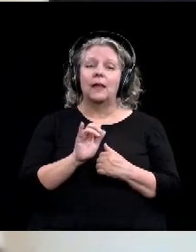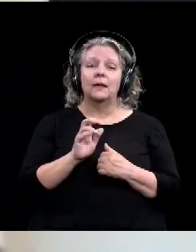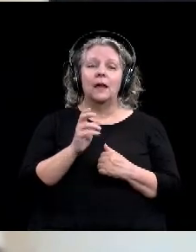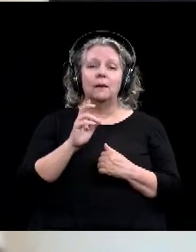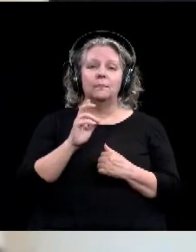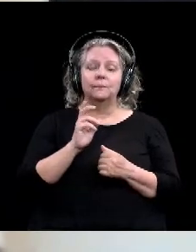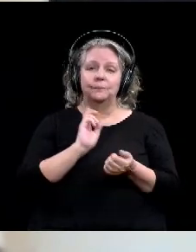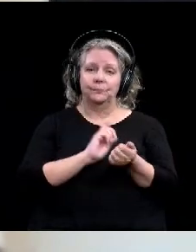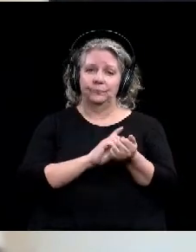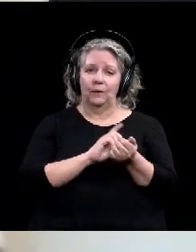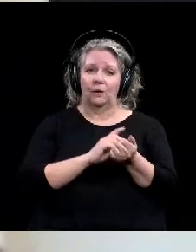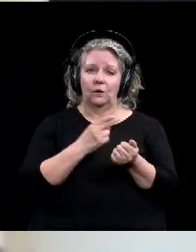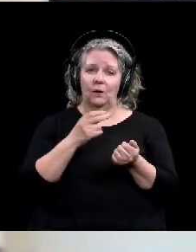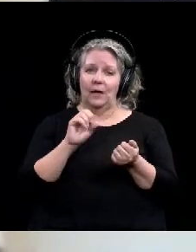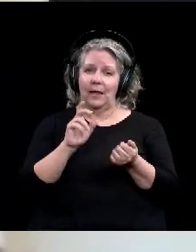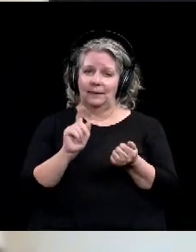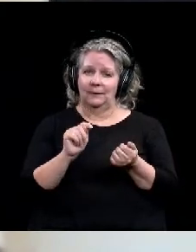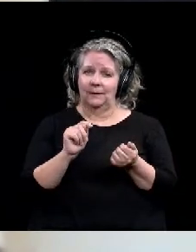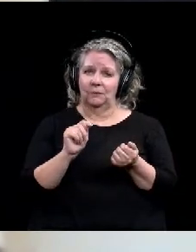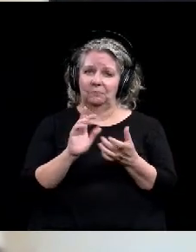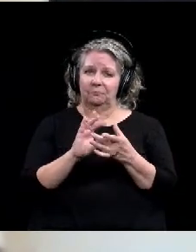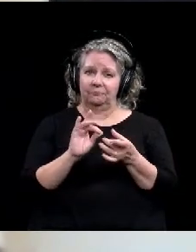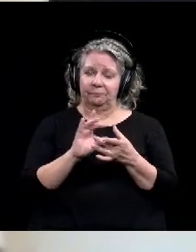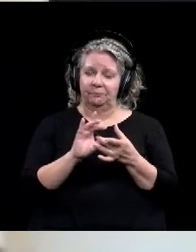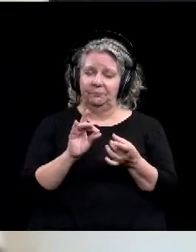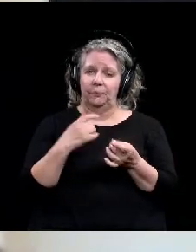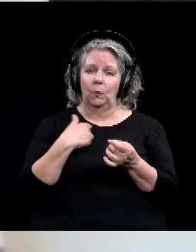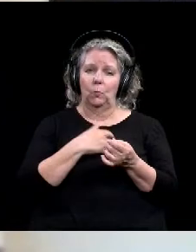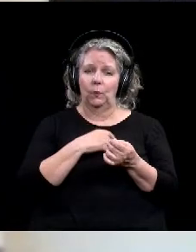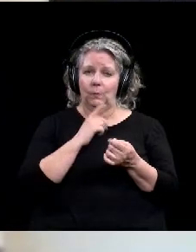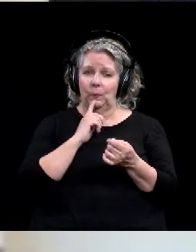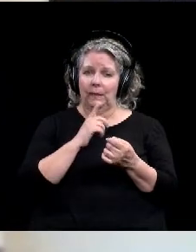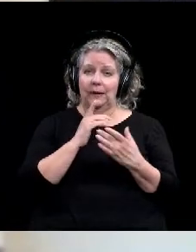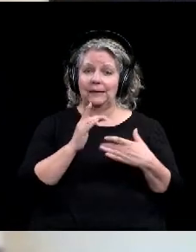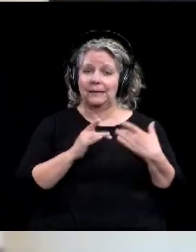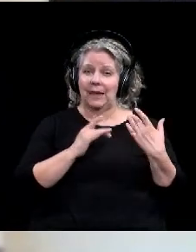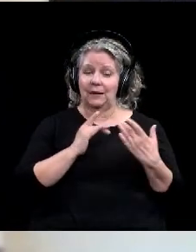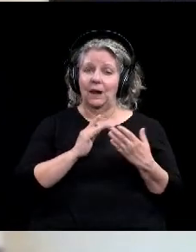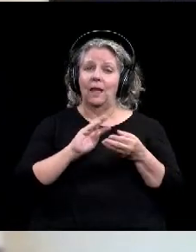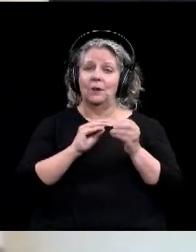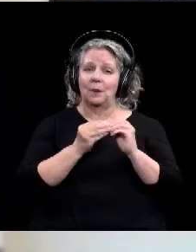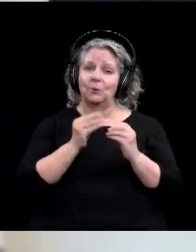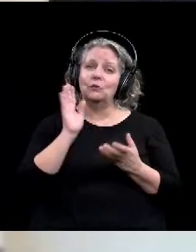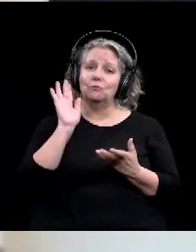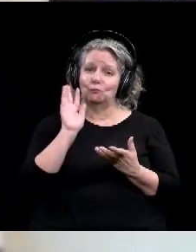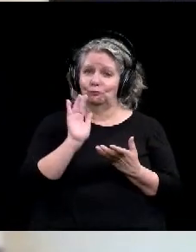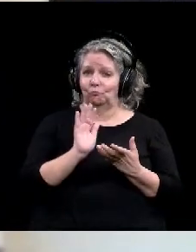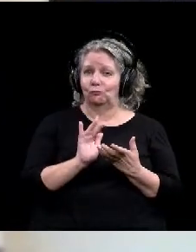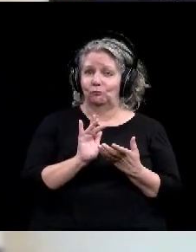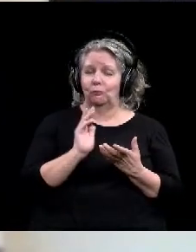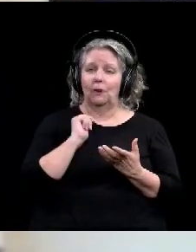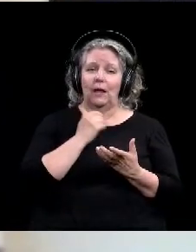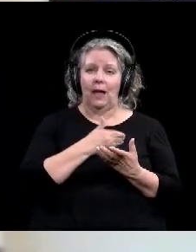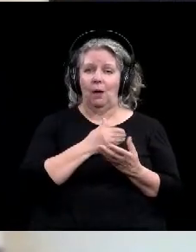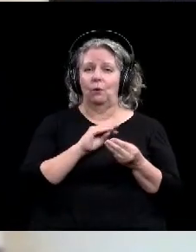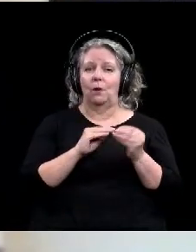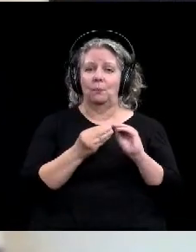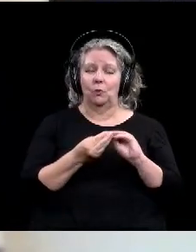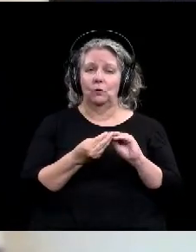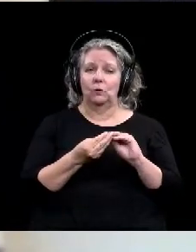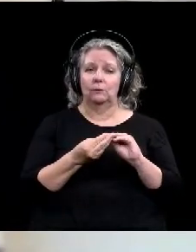muy felices de que estos números ya bajaron estos números han estado de